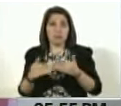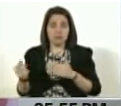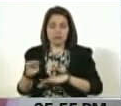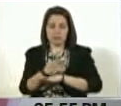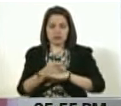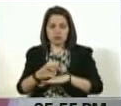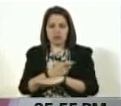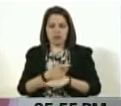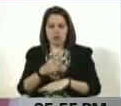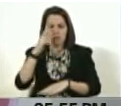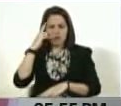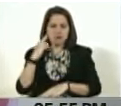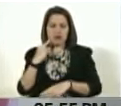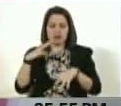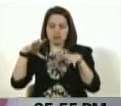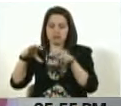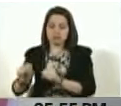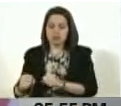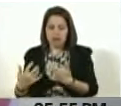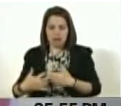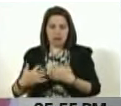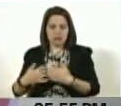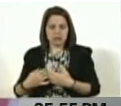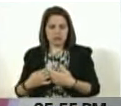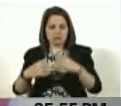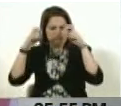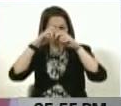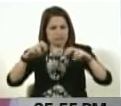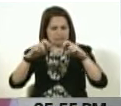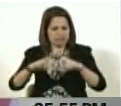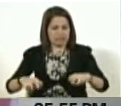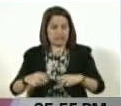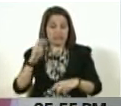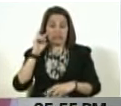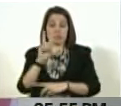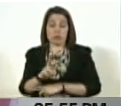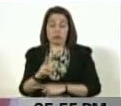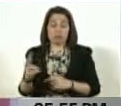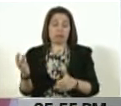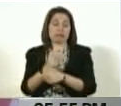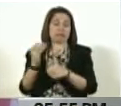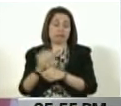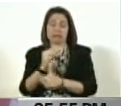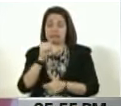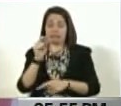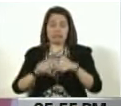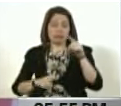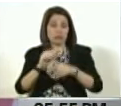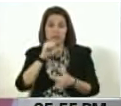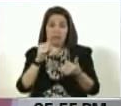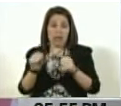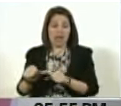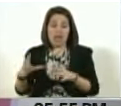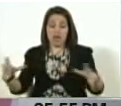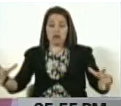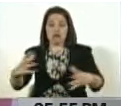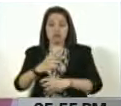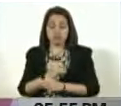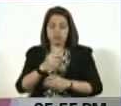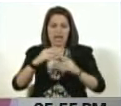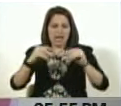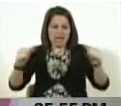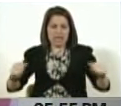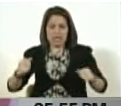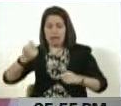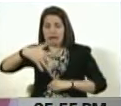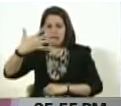gobierno bolivariano, a través de la SUNDE, hace una intervención sobre esa panadería que había incurrido en varias irregularidades: acaparamiento de harina, sobreprecio